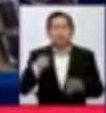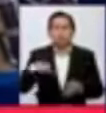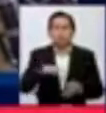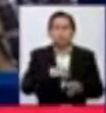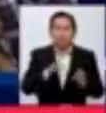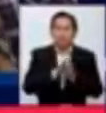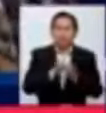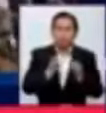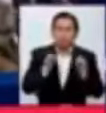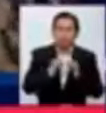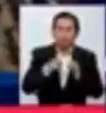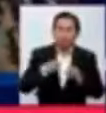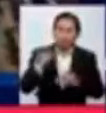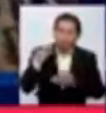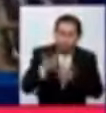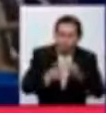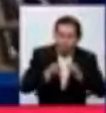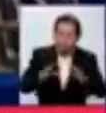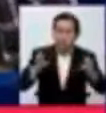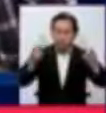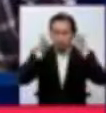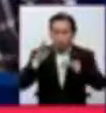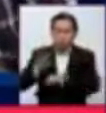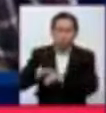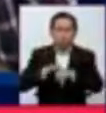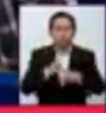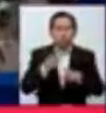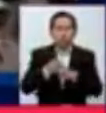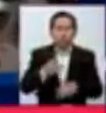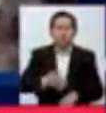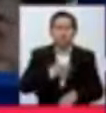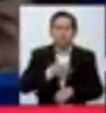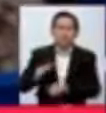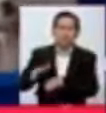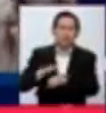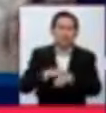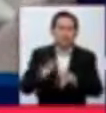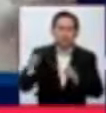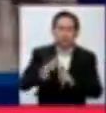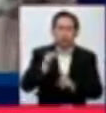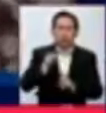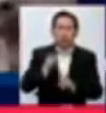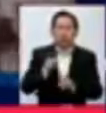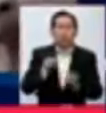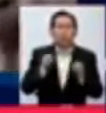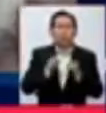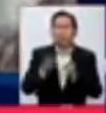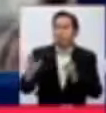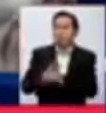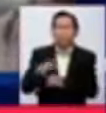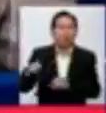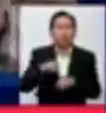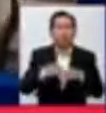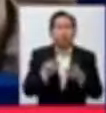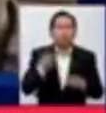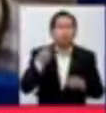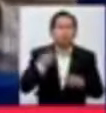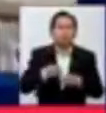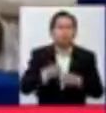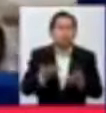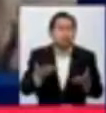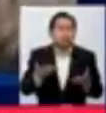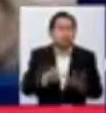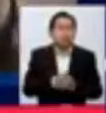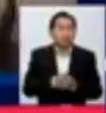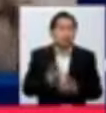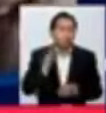sostener además un proceso de educación, formación, sensibilización contra las violencias en esta población. Creemos que eso, cuando